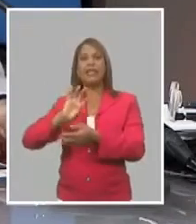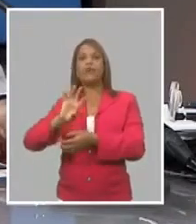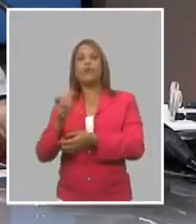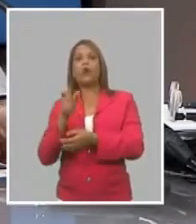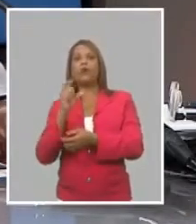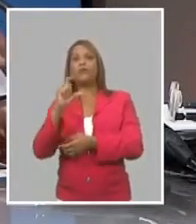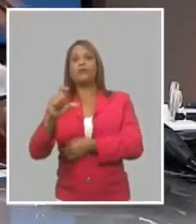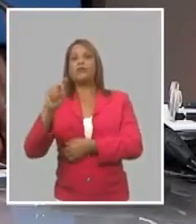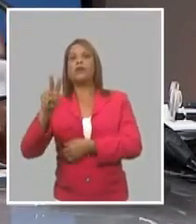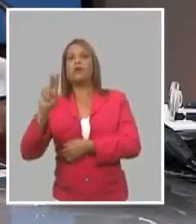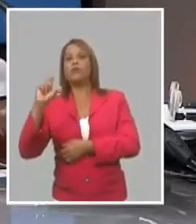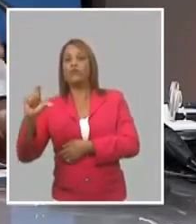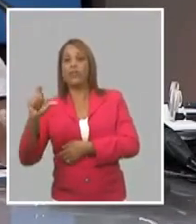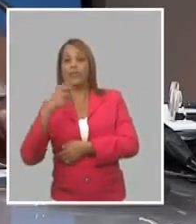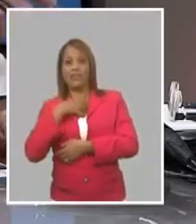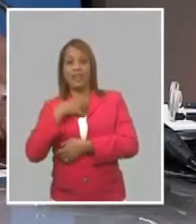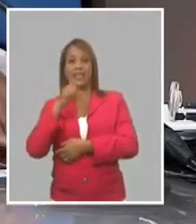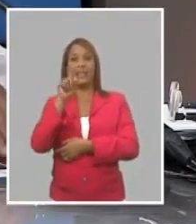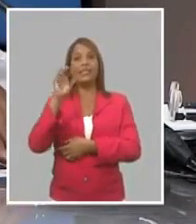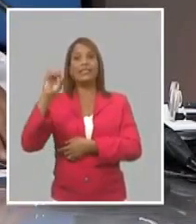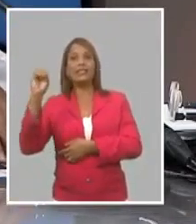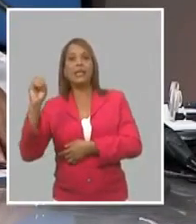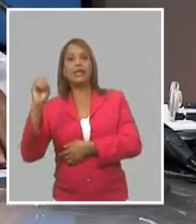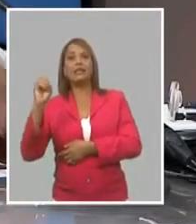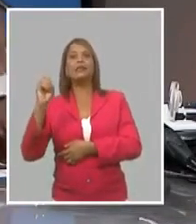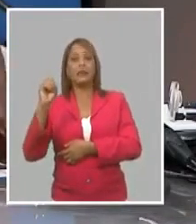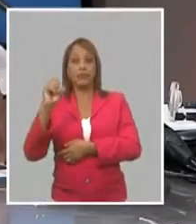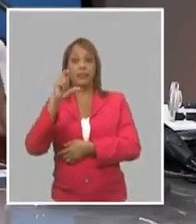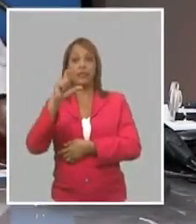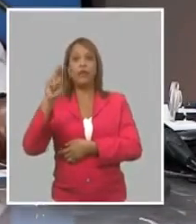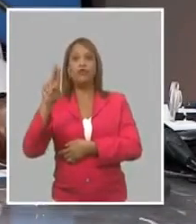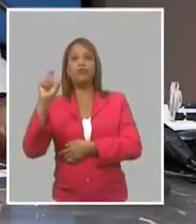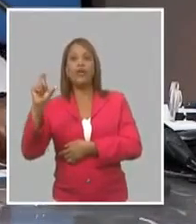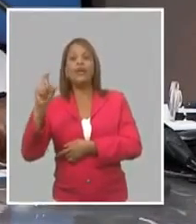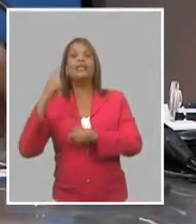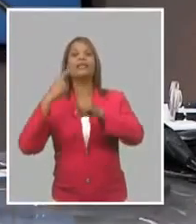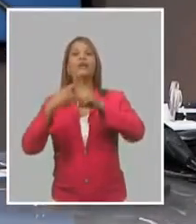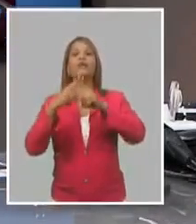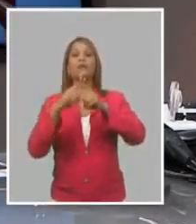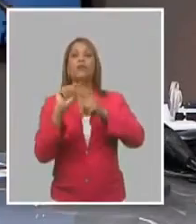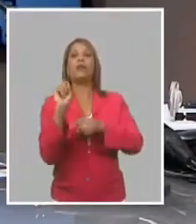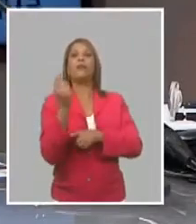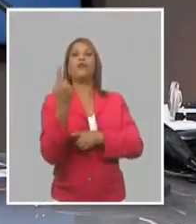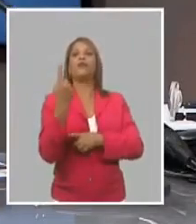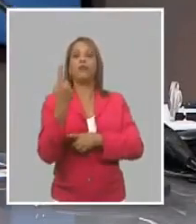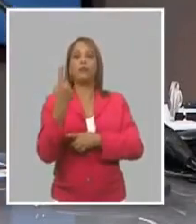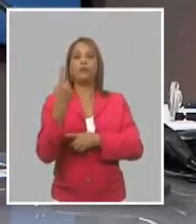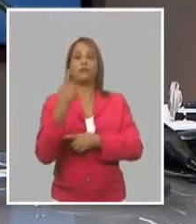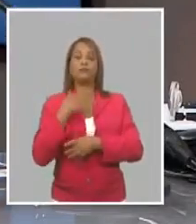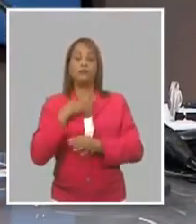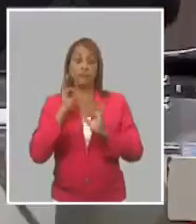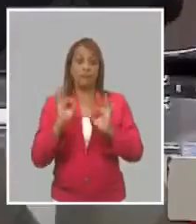en CUC y ahí tiene 100 CUC, se le multiplica por 1. Porque a él le costó 1. Claro.